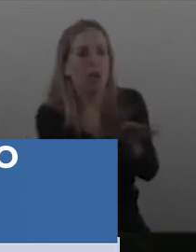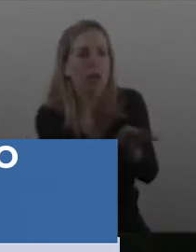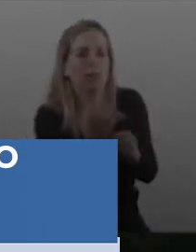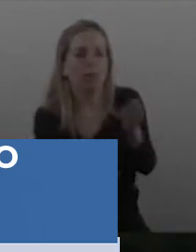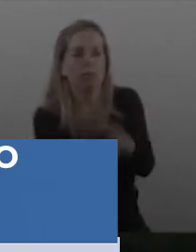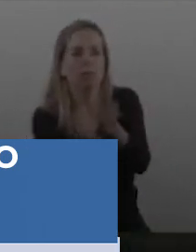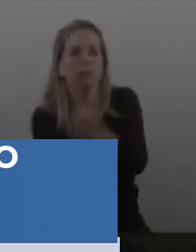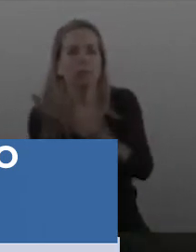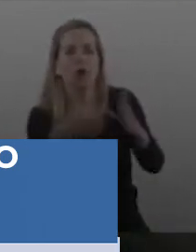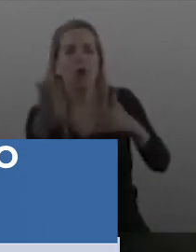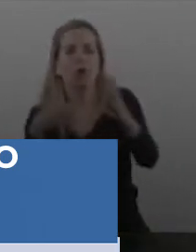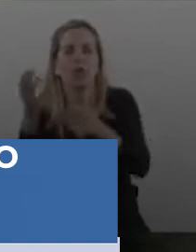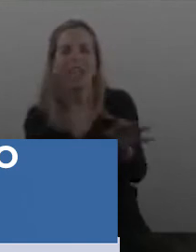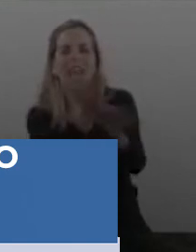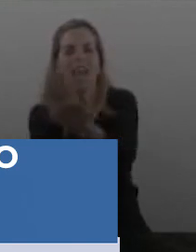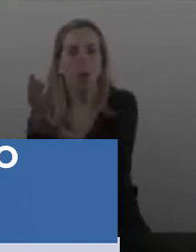escuelas.